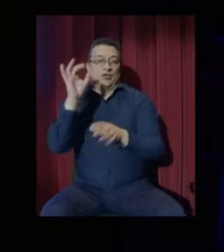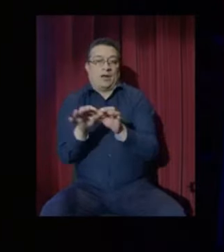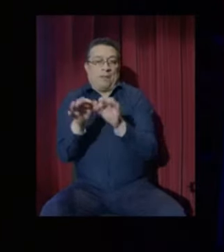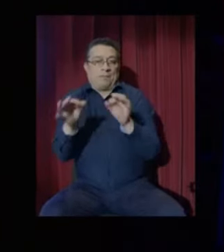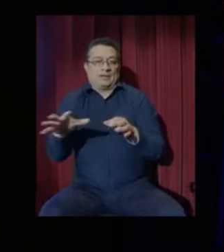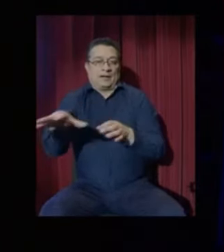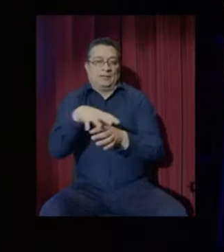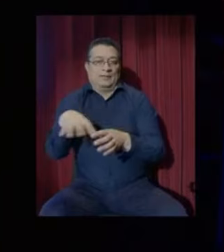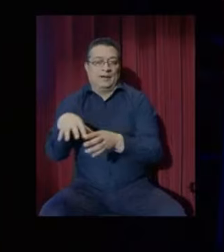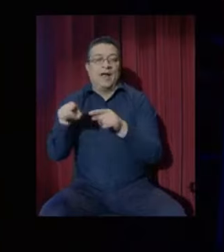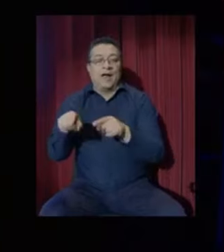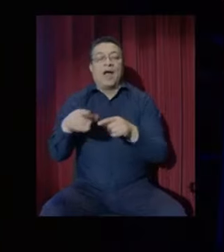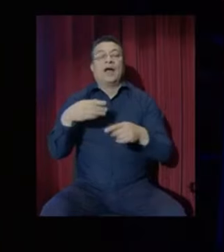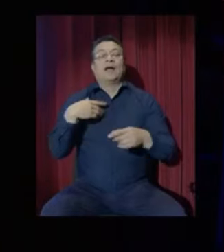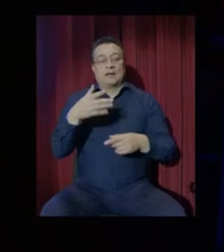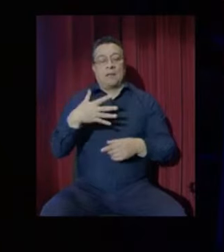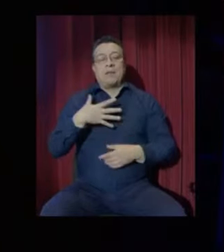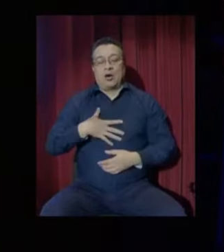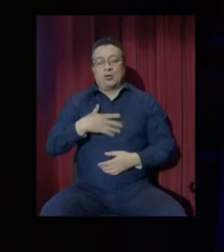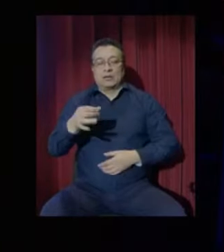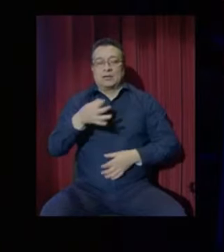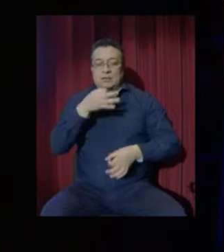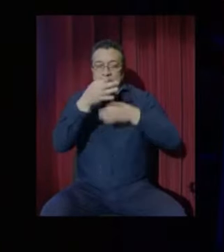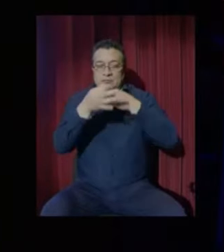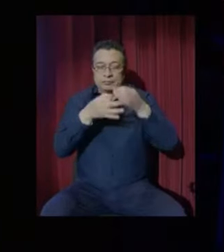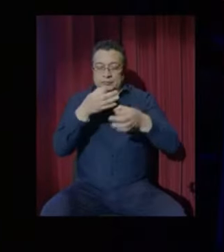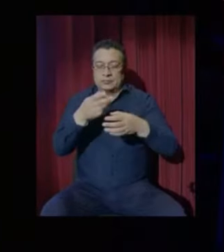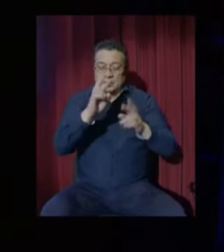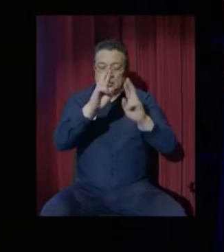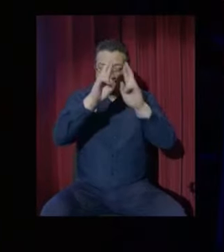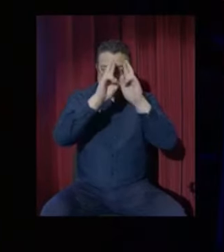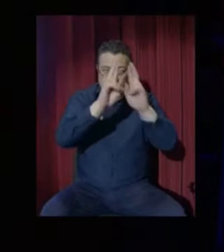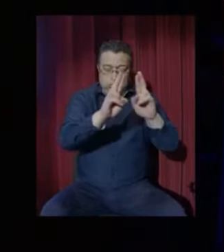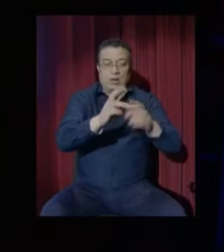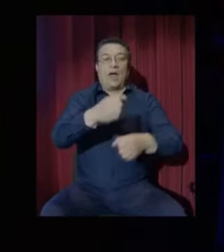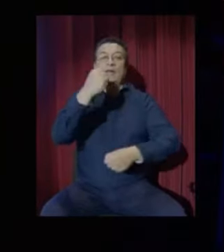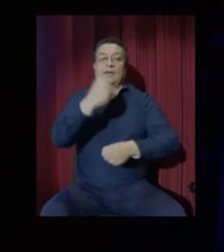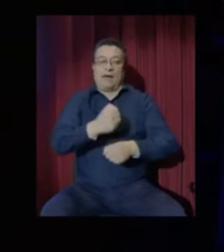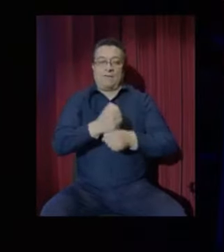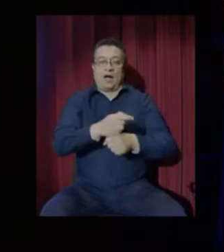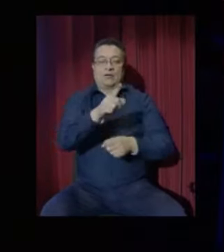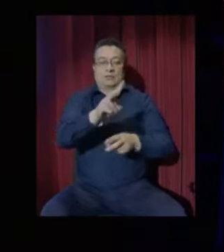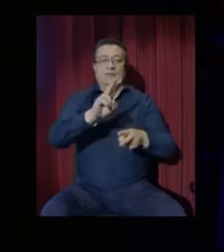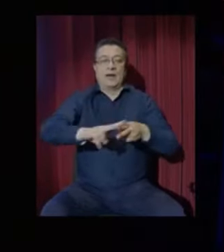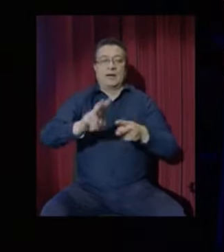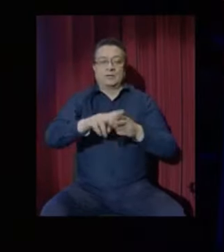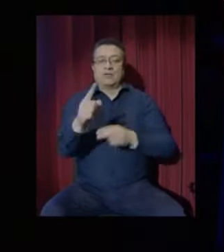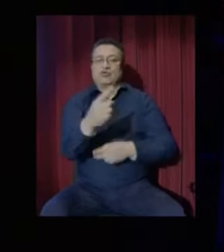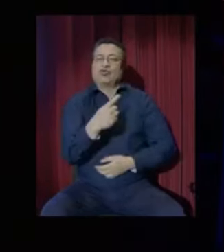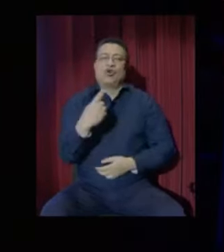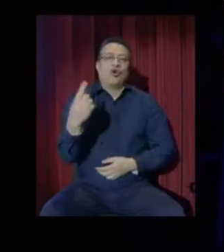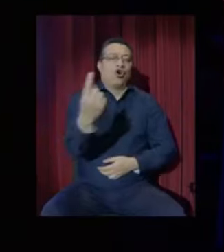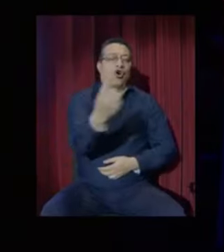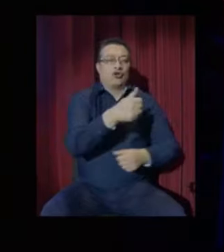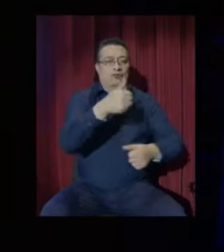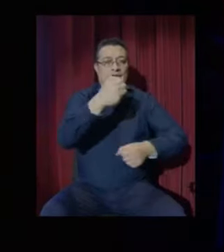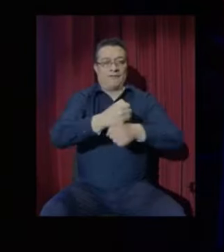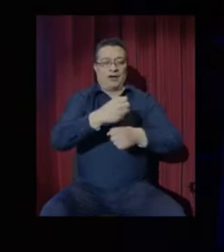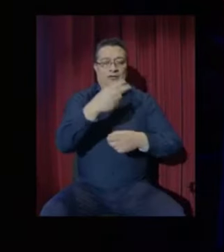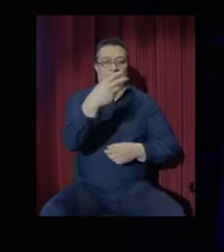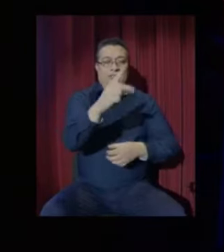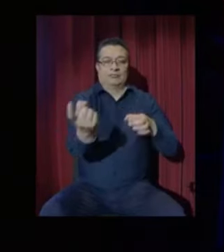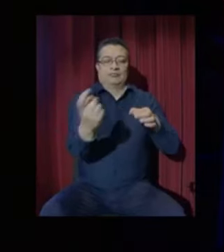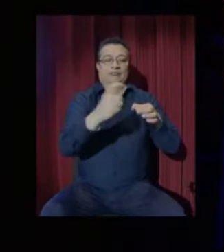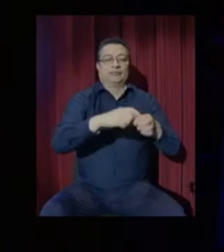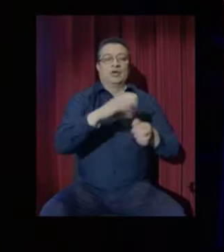es que me gustaría también reconocer la labor que realizan todos los profesionales de conaf